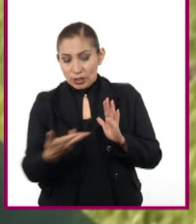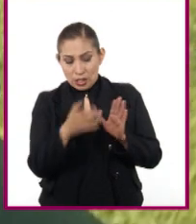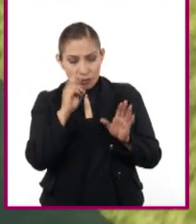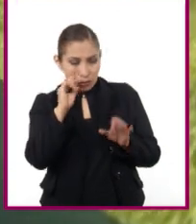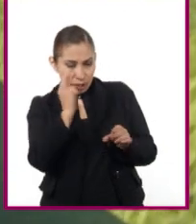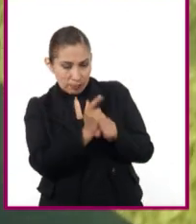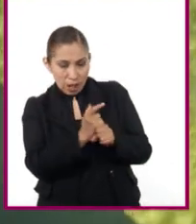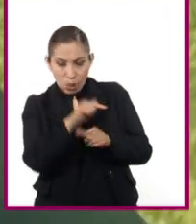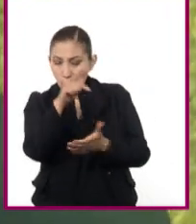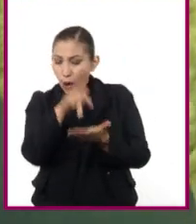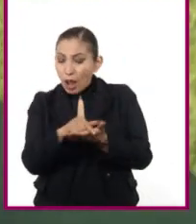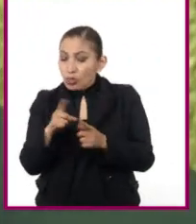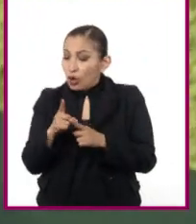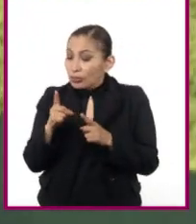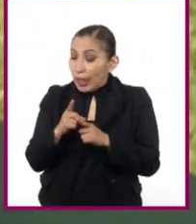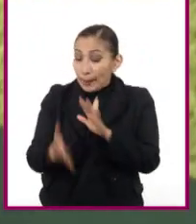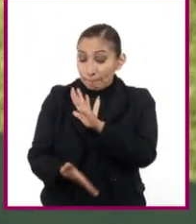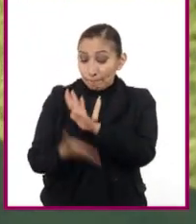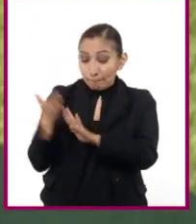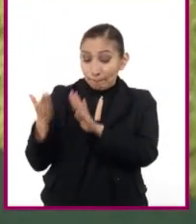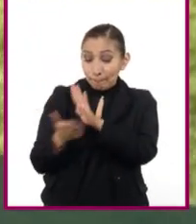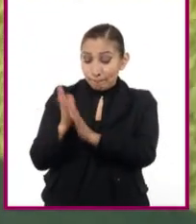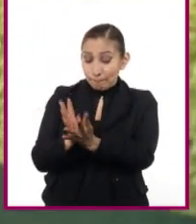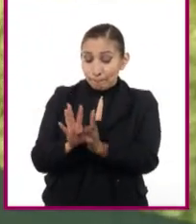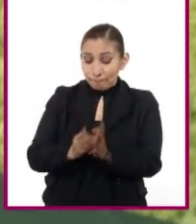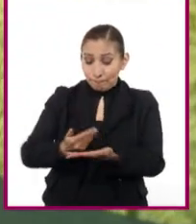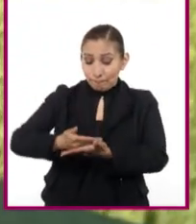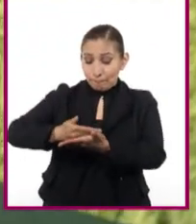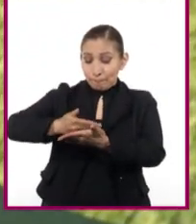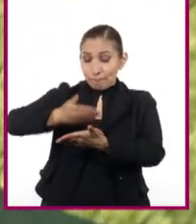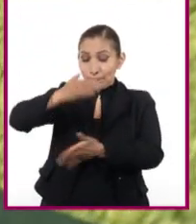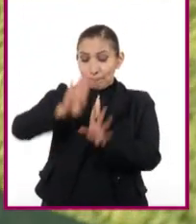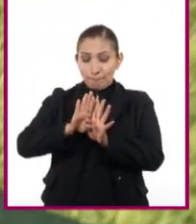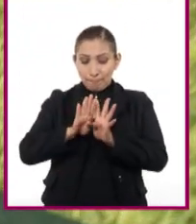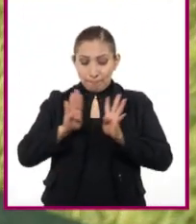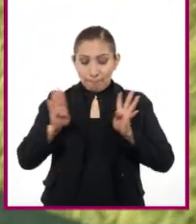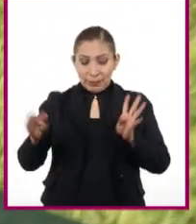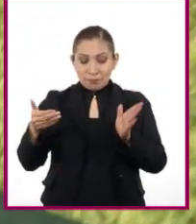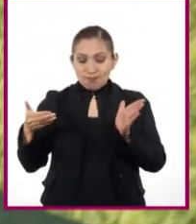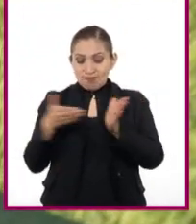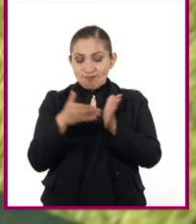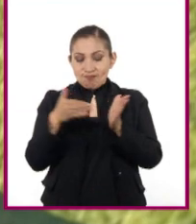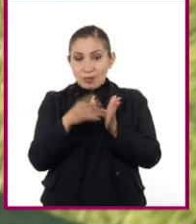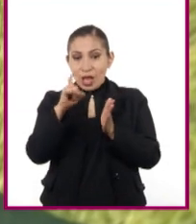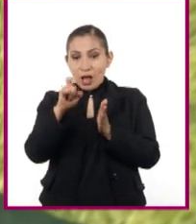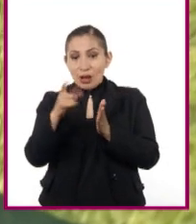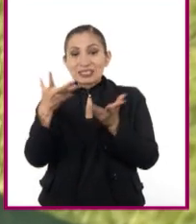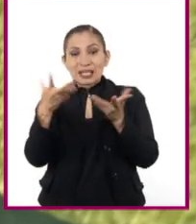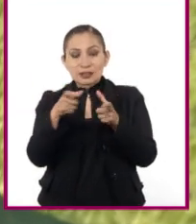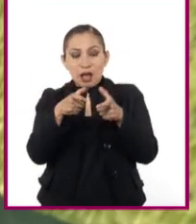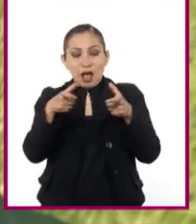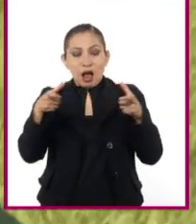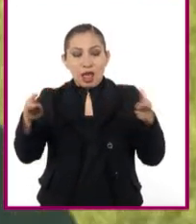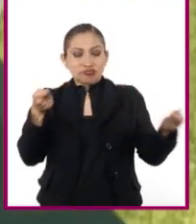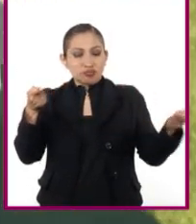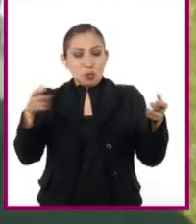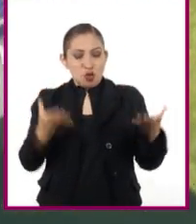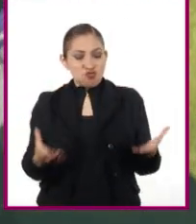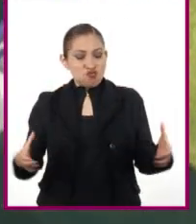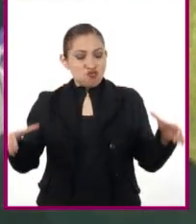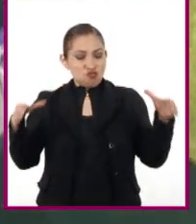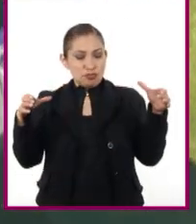se identifica un sitio donde se pueda construir un gran muro que obstruya el paso del agua. Así, se crea un enorme